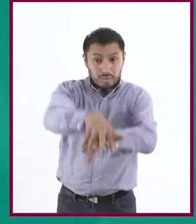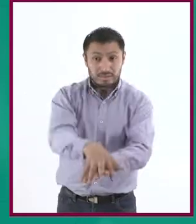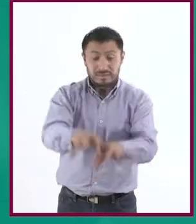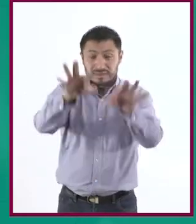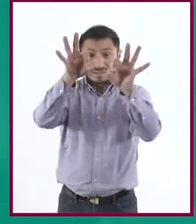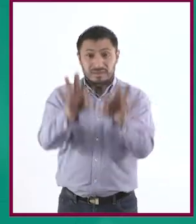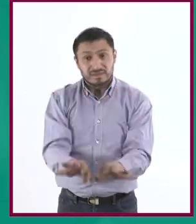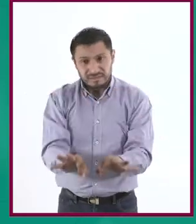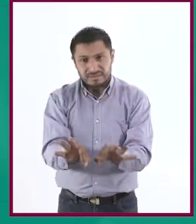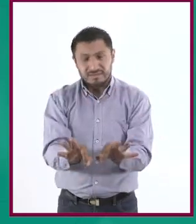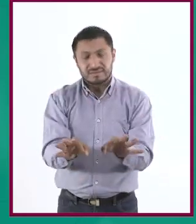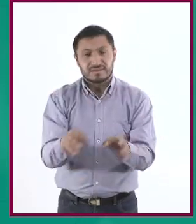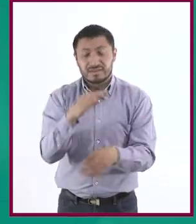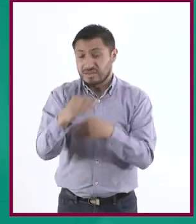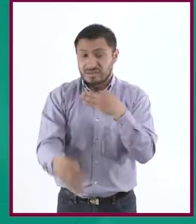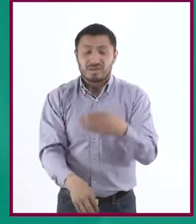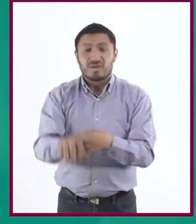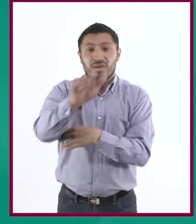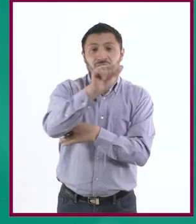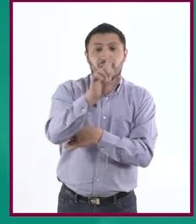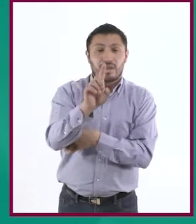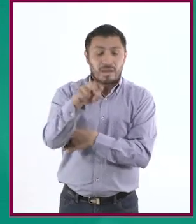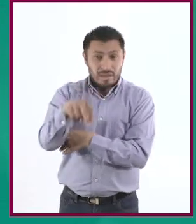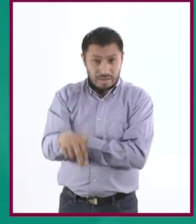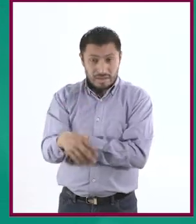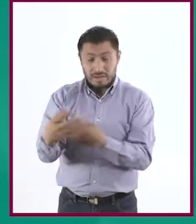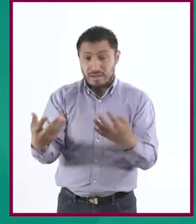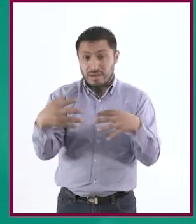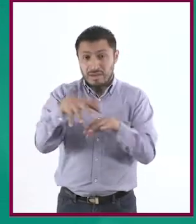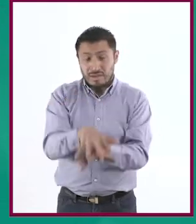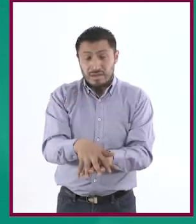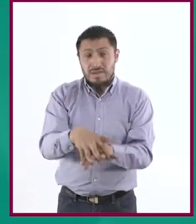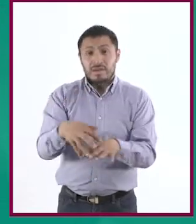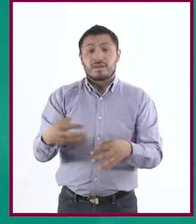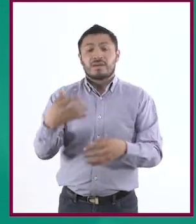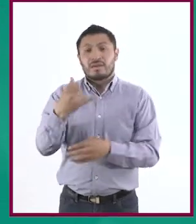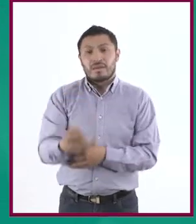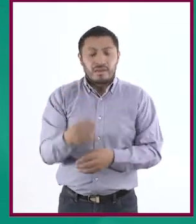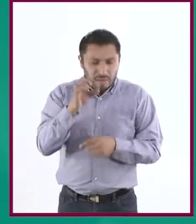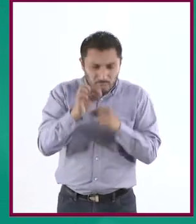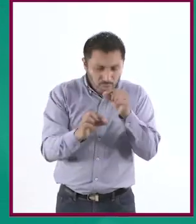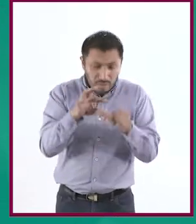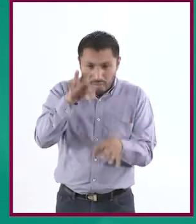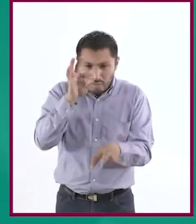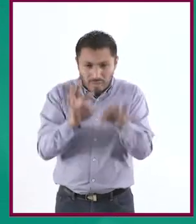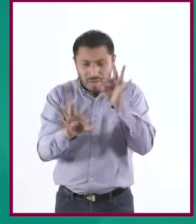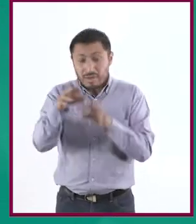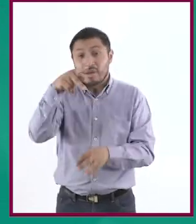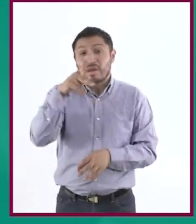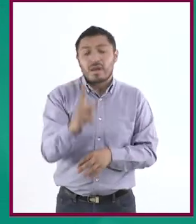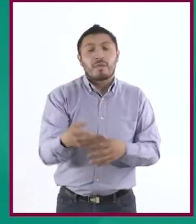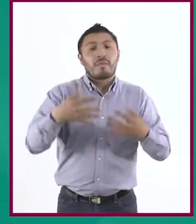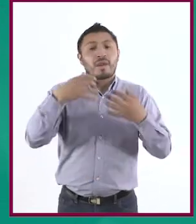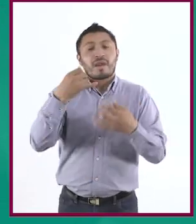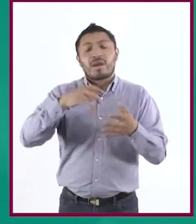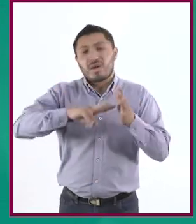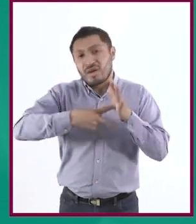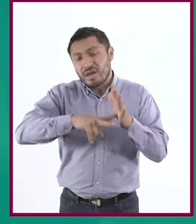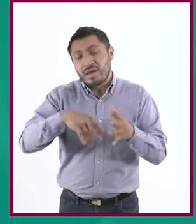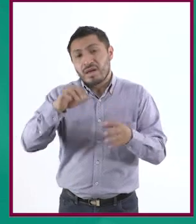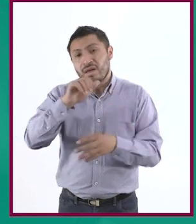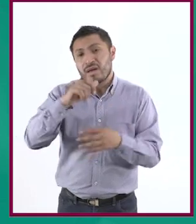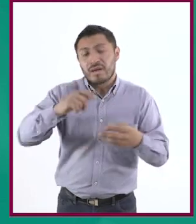su dotación de genes completa, y de la progenie vamos seleccionando. Pero la ingeniería